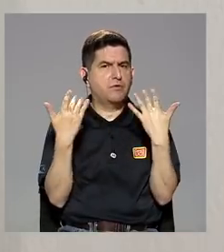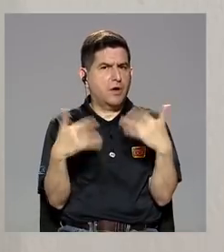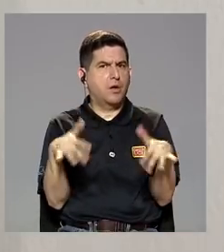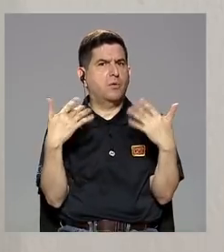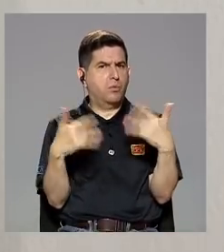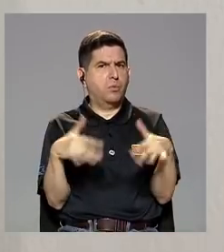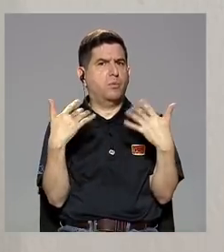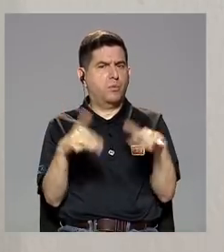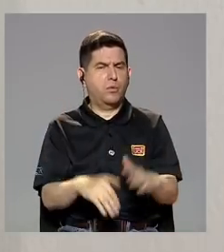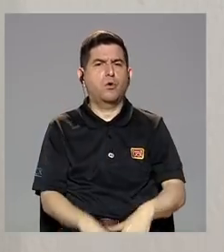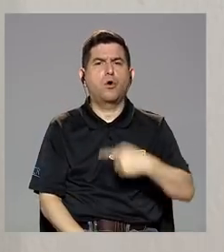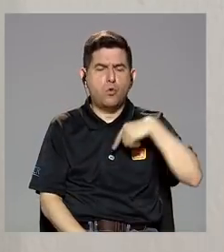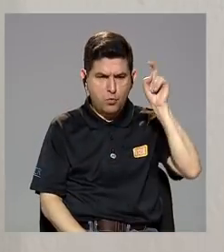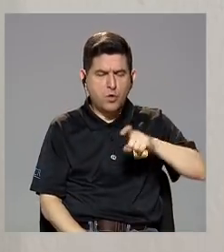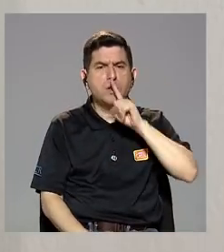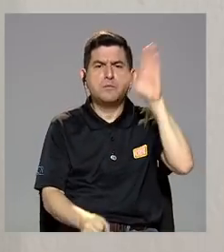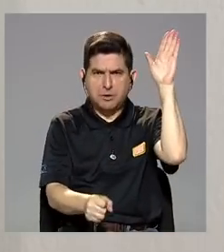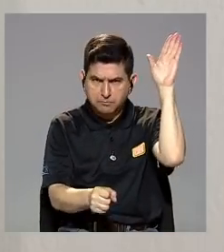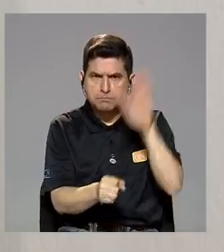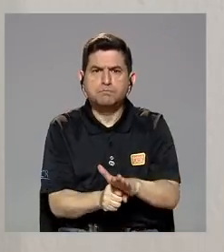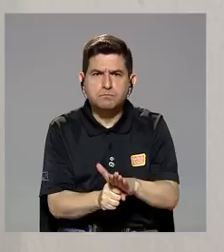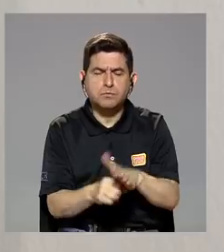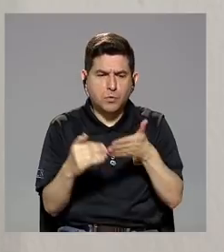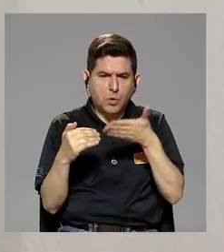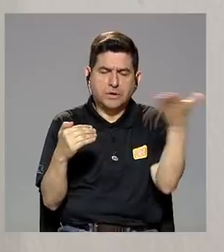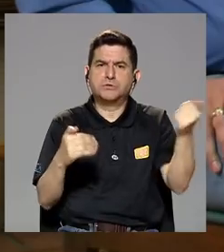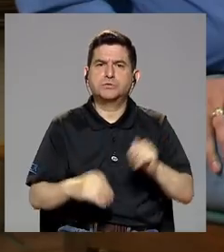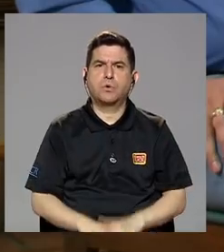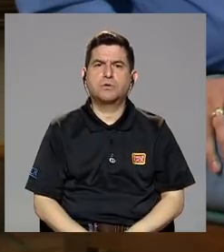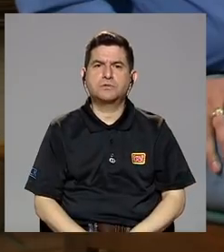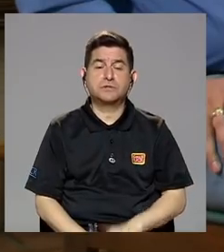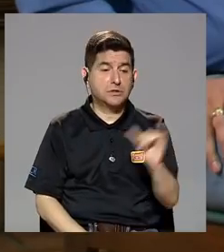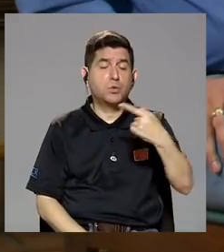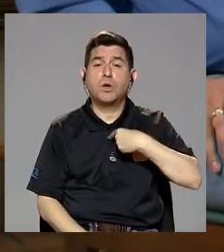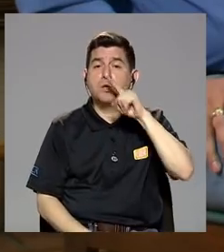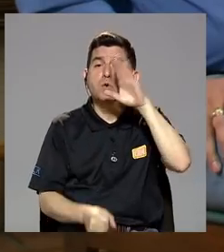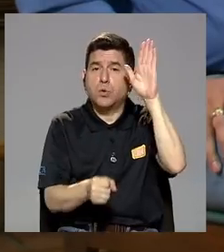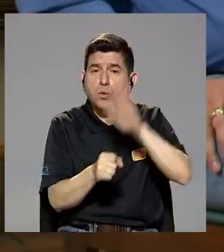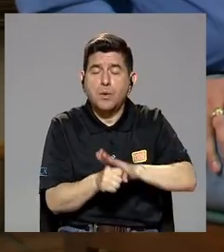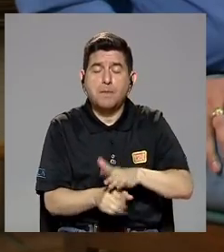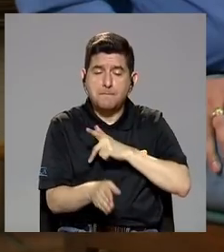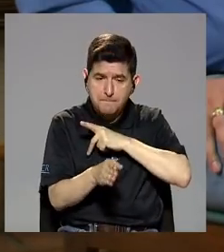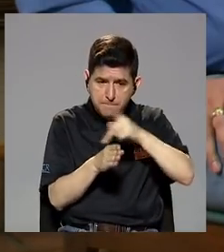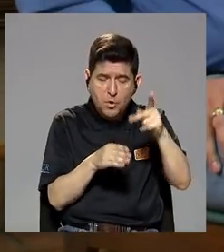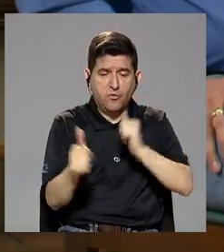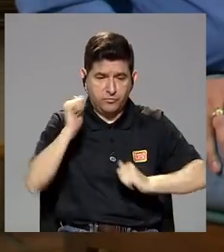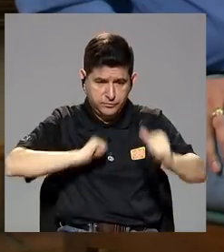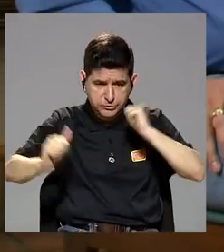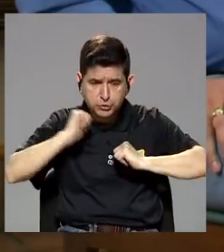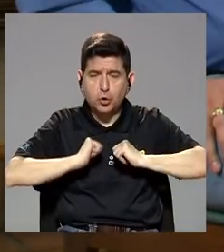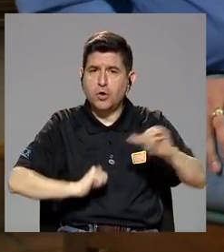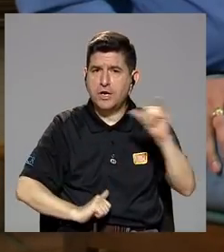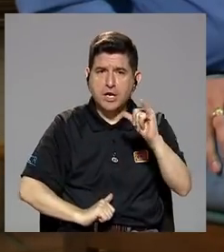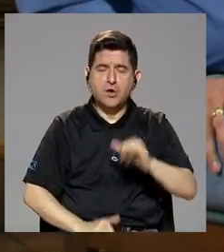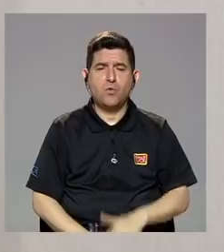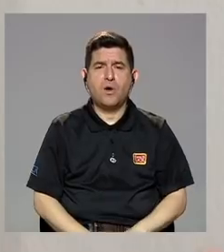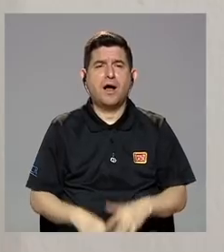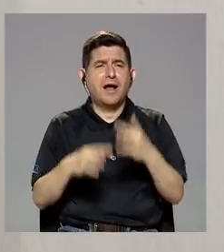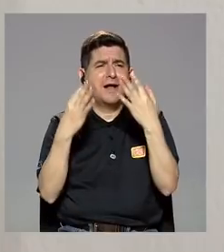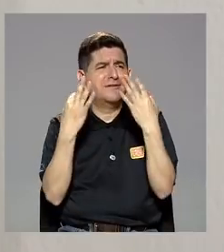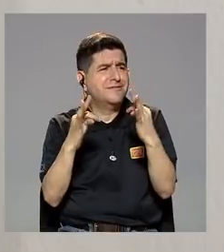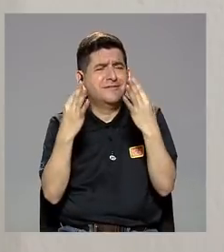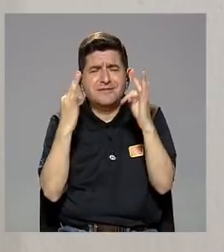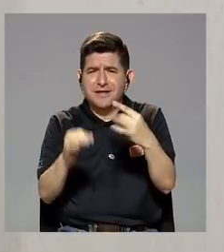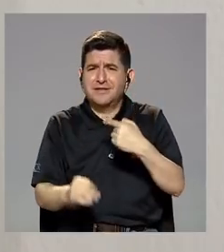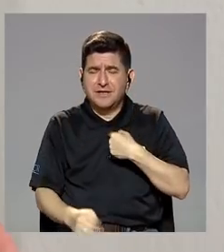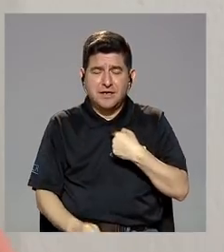grande yo creo que uno tiene que comprometerse con las cosas así como yo me comprometí con mi profesión teatral a tratar de ser siempre